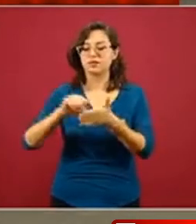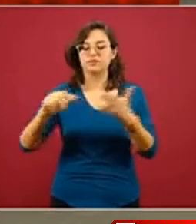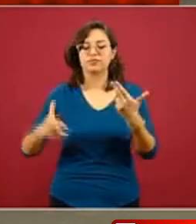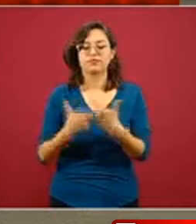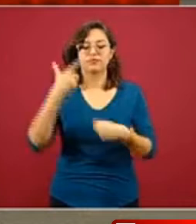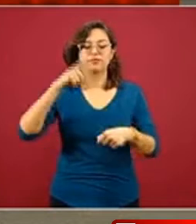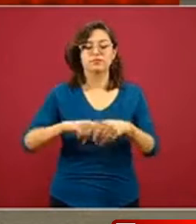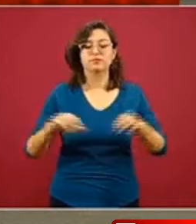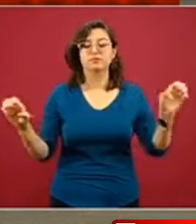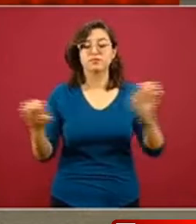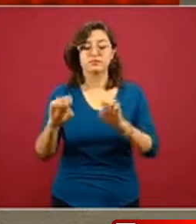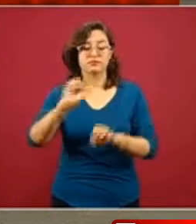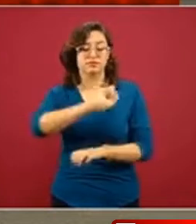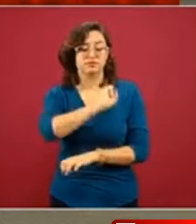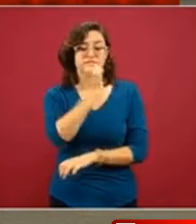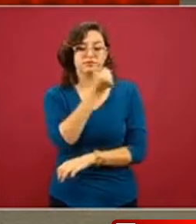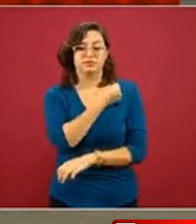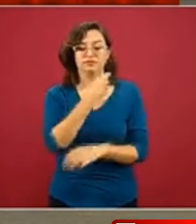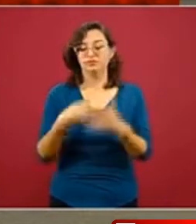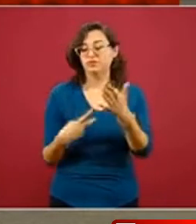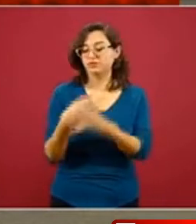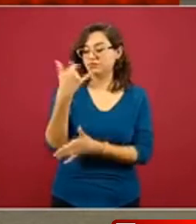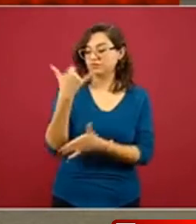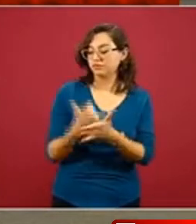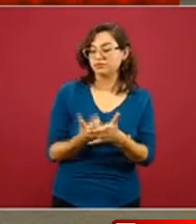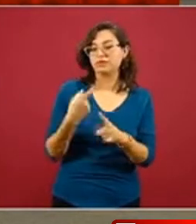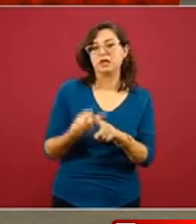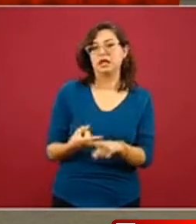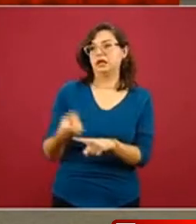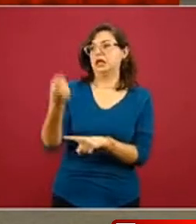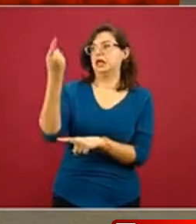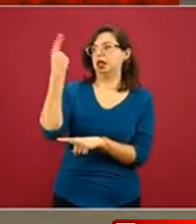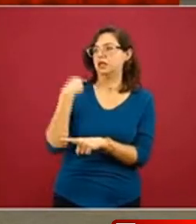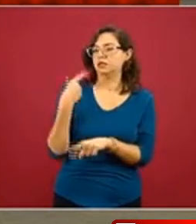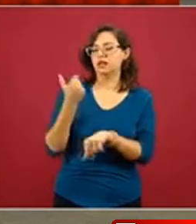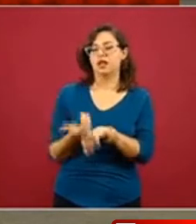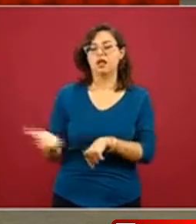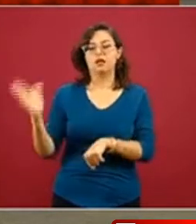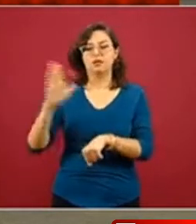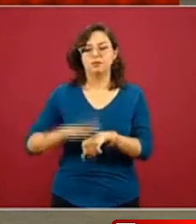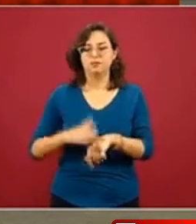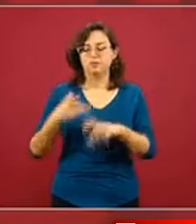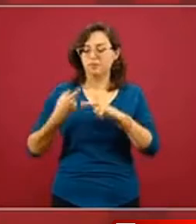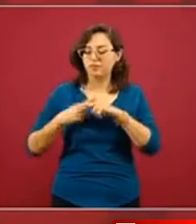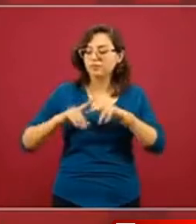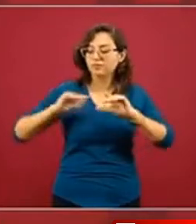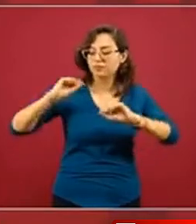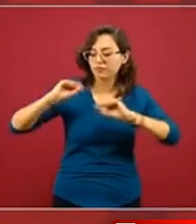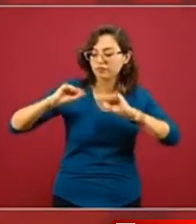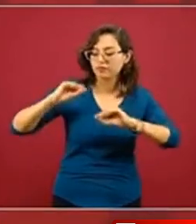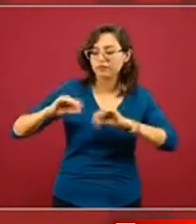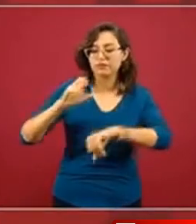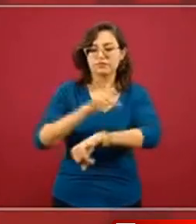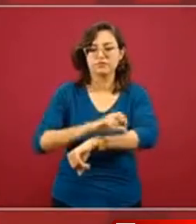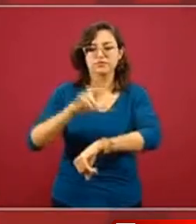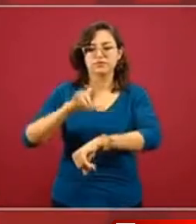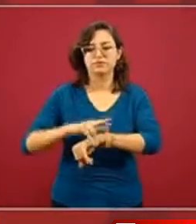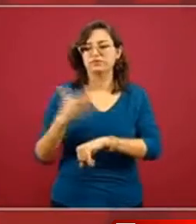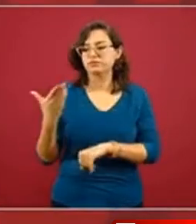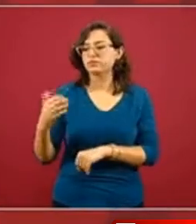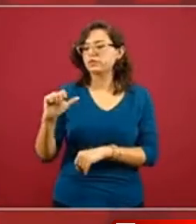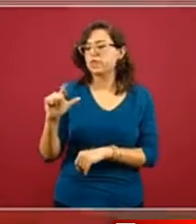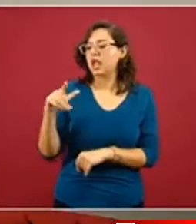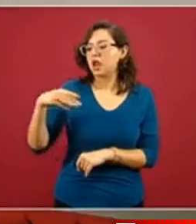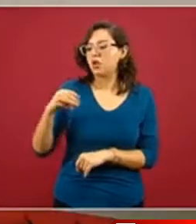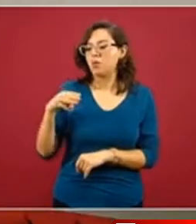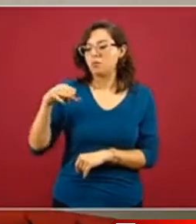Salud. Este es un proyecto que diseñamos desde antes de entrar a esta administración y que coordina el doctor José Luis